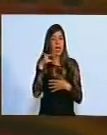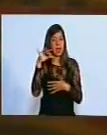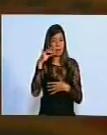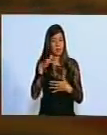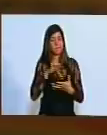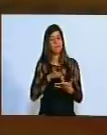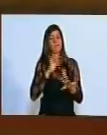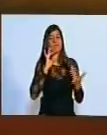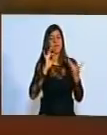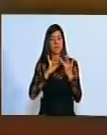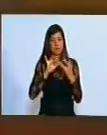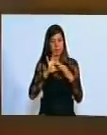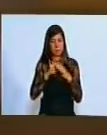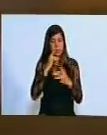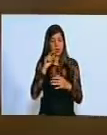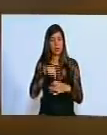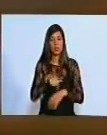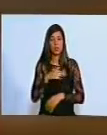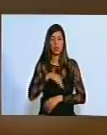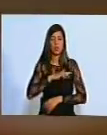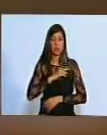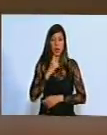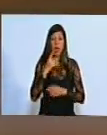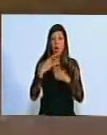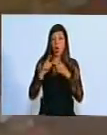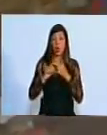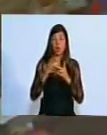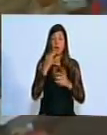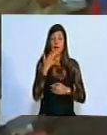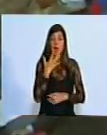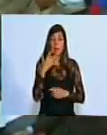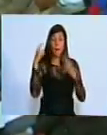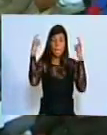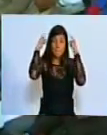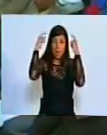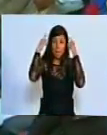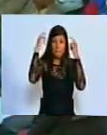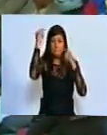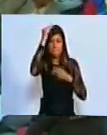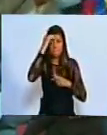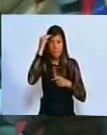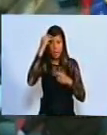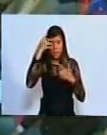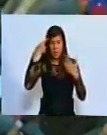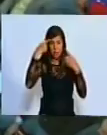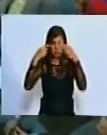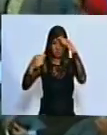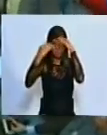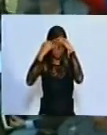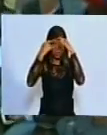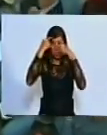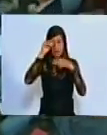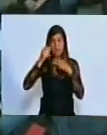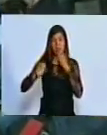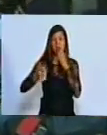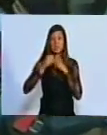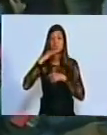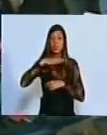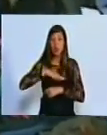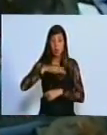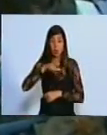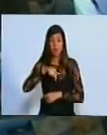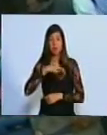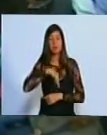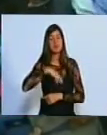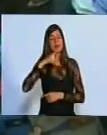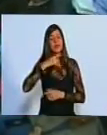tanto, se ubica entre otros en el campo de la memoria de la historia. En este sentido,